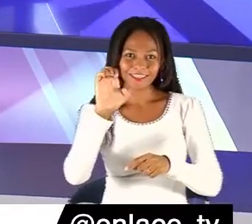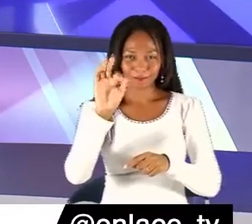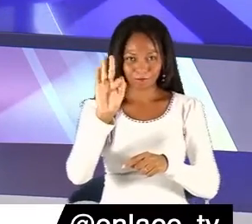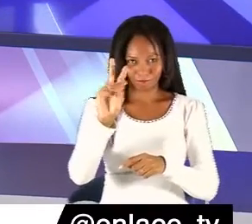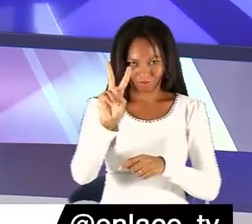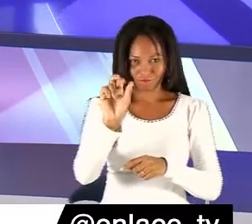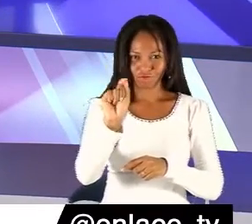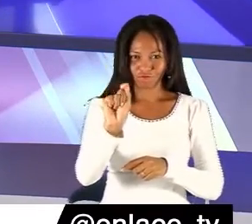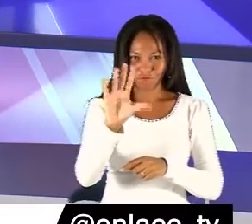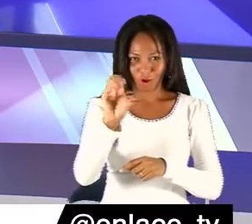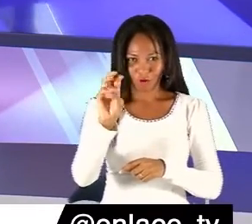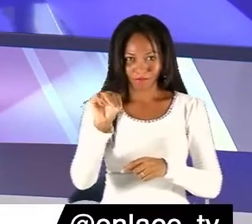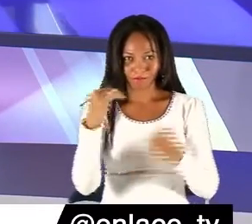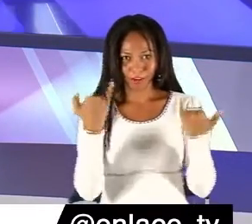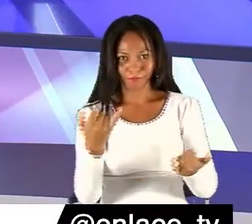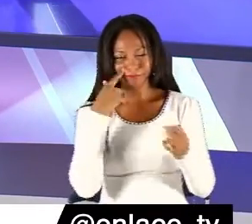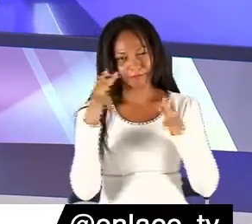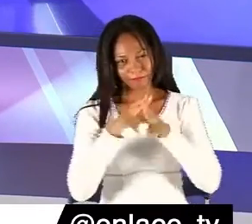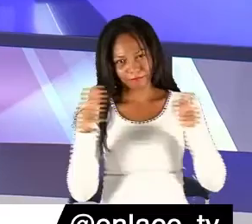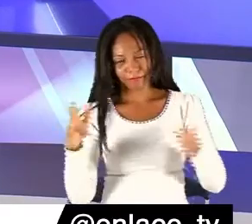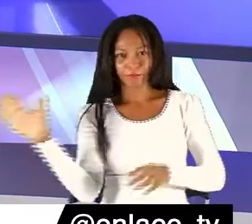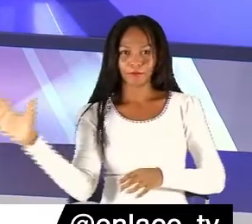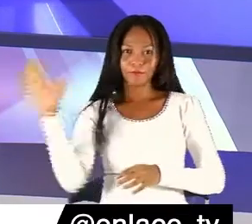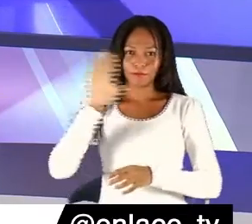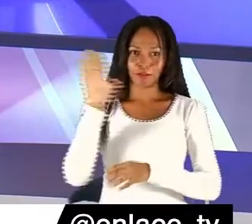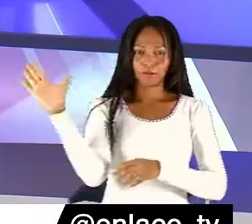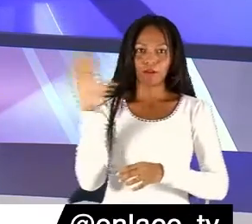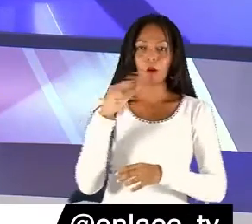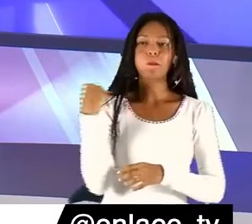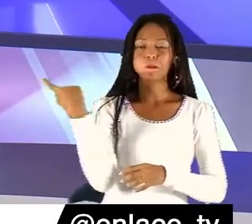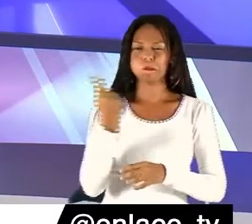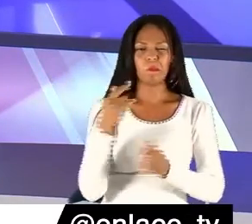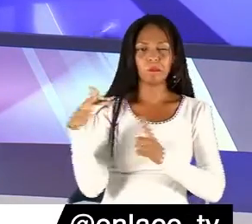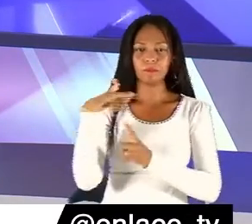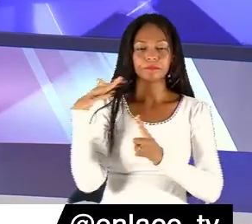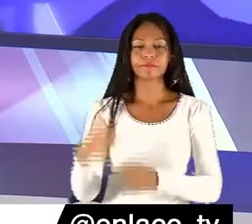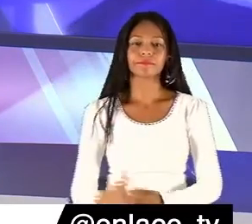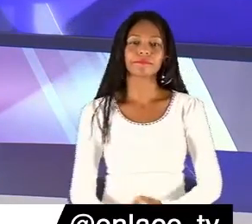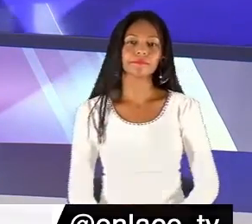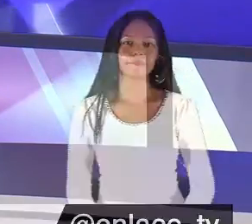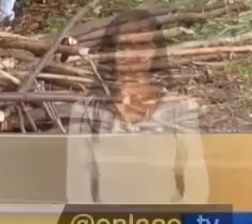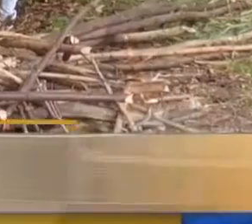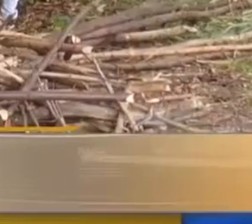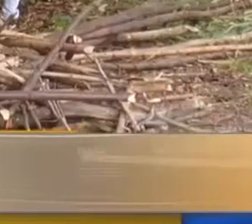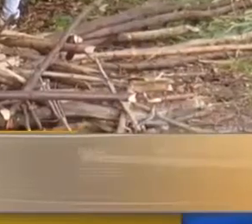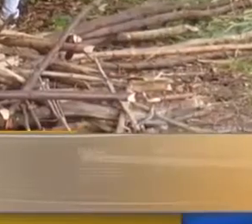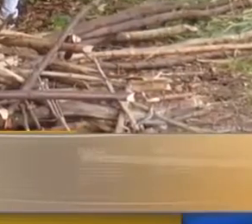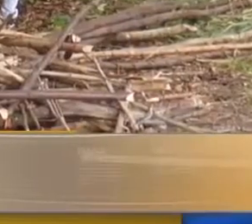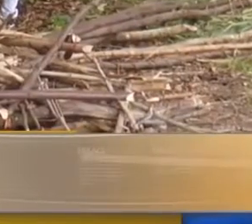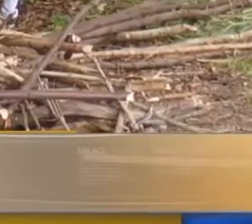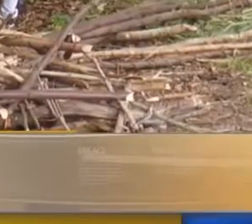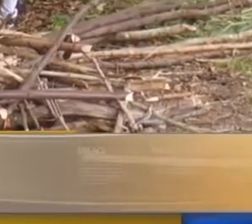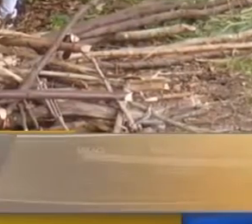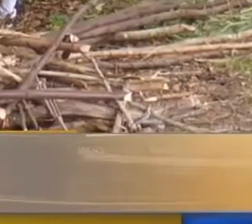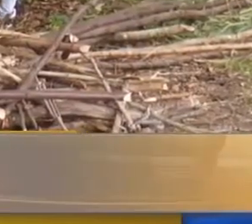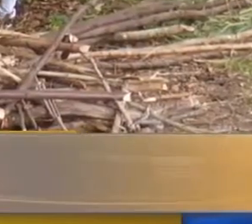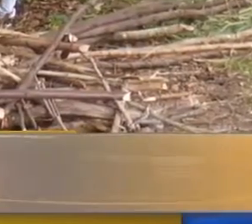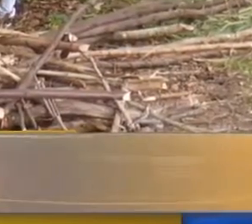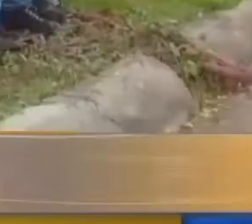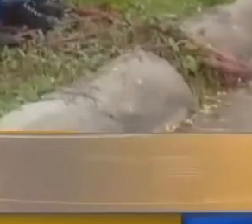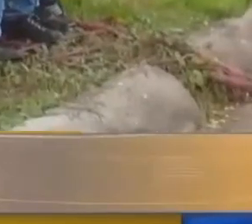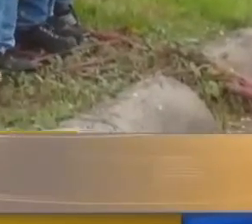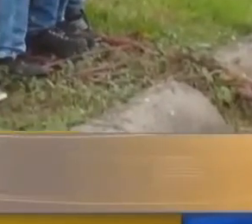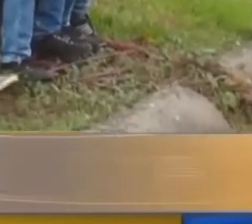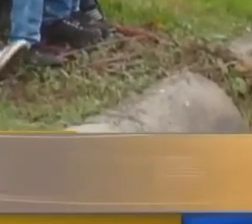www.enlacetelevisión.com. Es el momento de conocer los titulares de los hechos que hoy son noticia. Comienzan a llegar campesinos del Magdalena